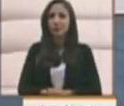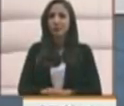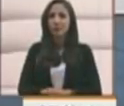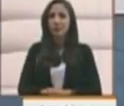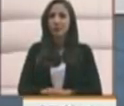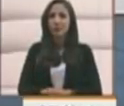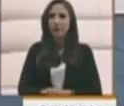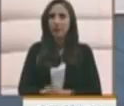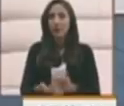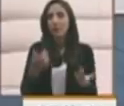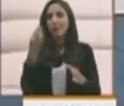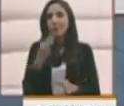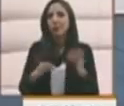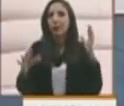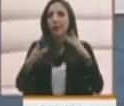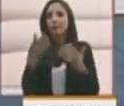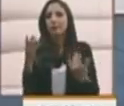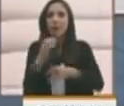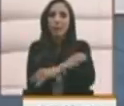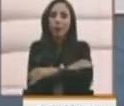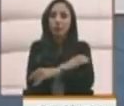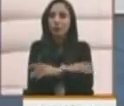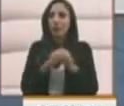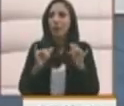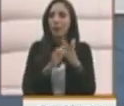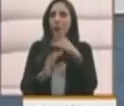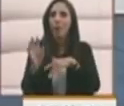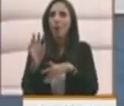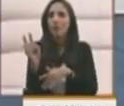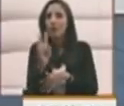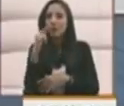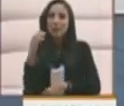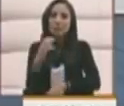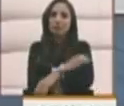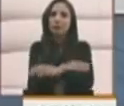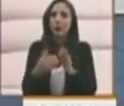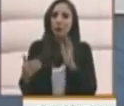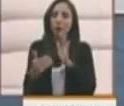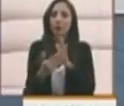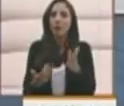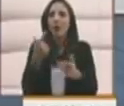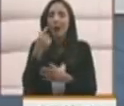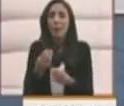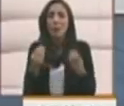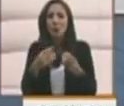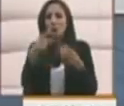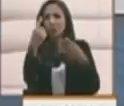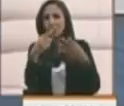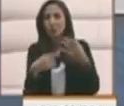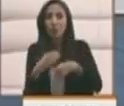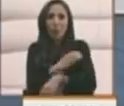que desgraciadamente la oposición venezolana, con muy raras excepciones,